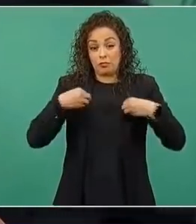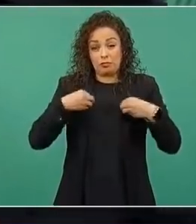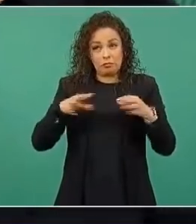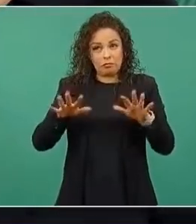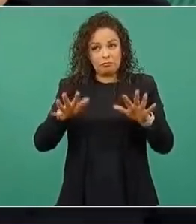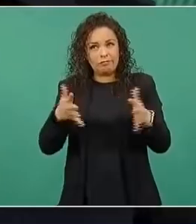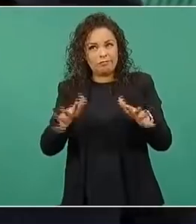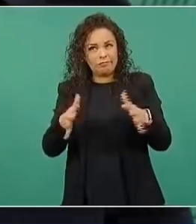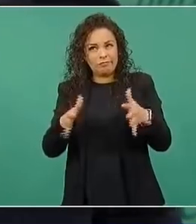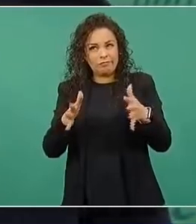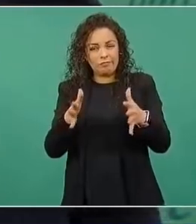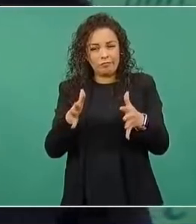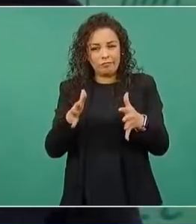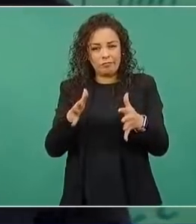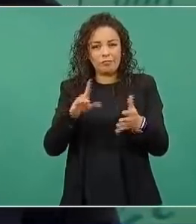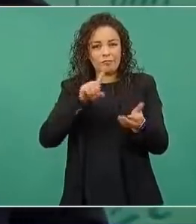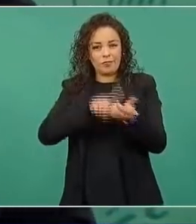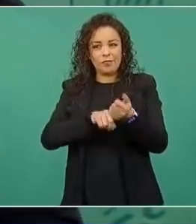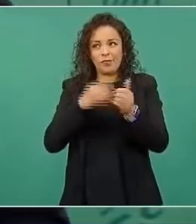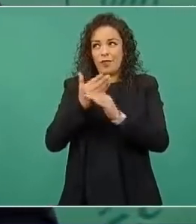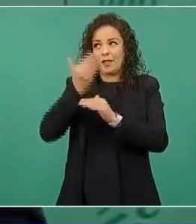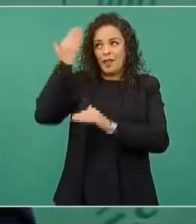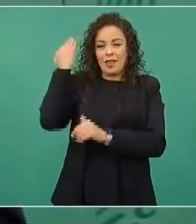en lo que hoy es México,